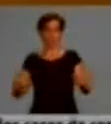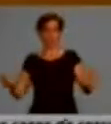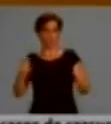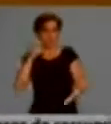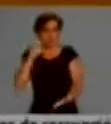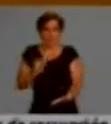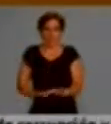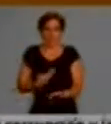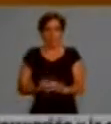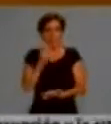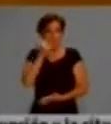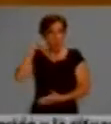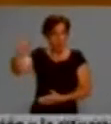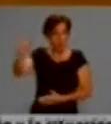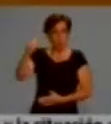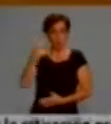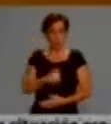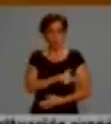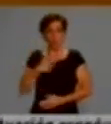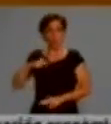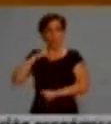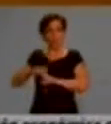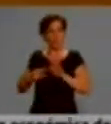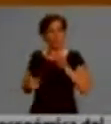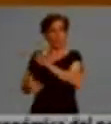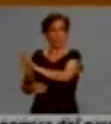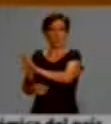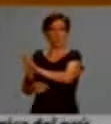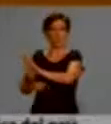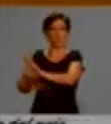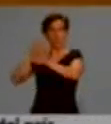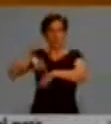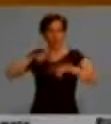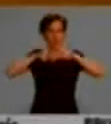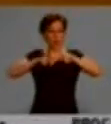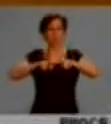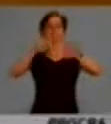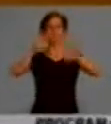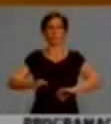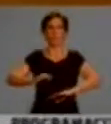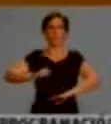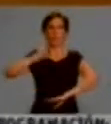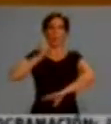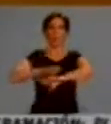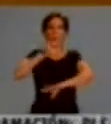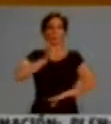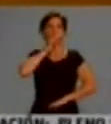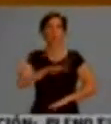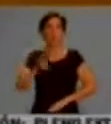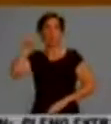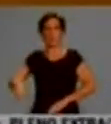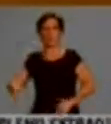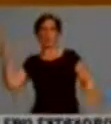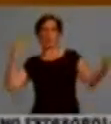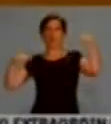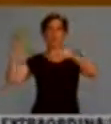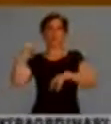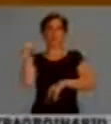que la existencia de ese dinero en Suiza a su nombre la confirmó el juez y el imputado no pudo negarlo.